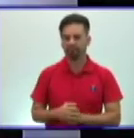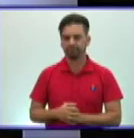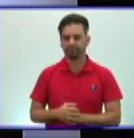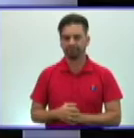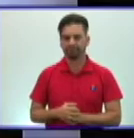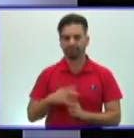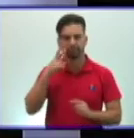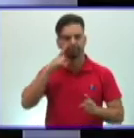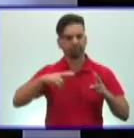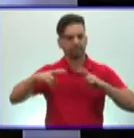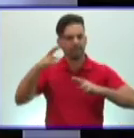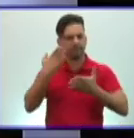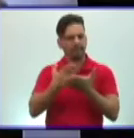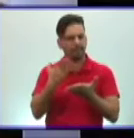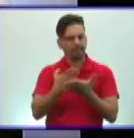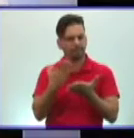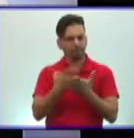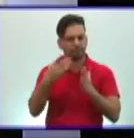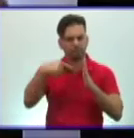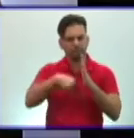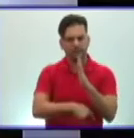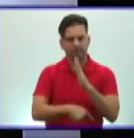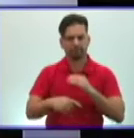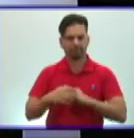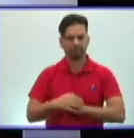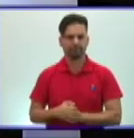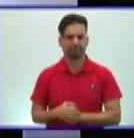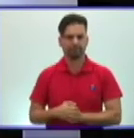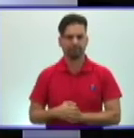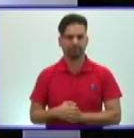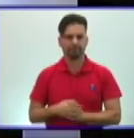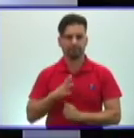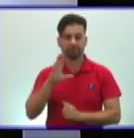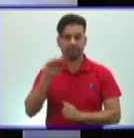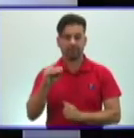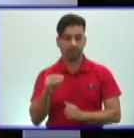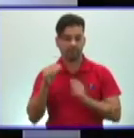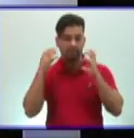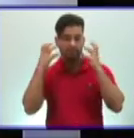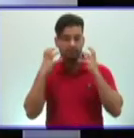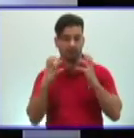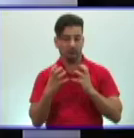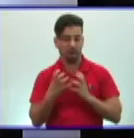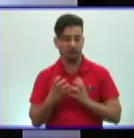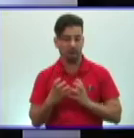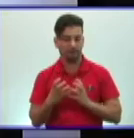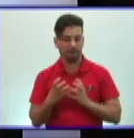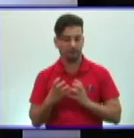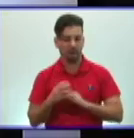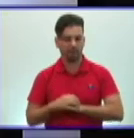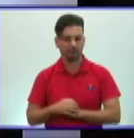objetivos. Decía Marx, hay que ir al hecho, constatar y constatar